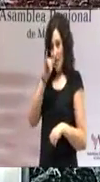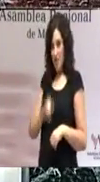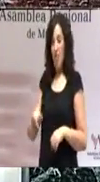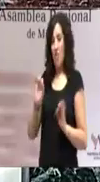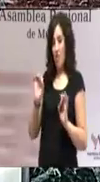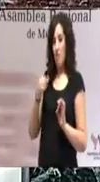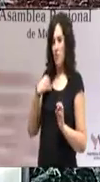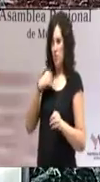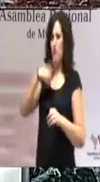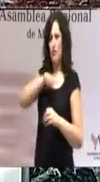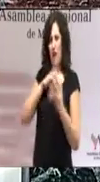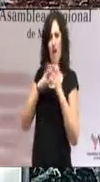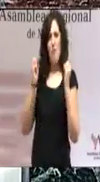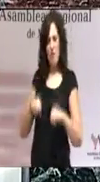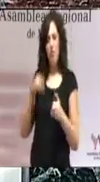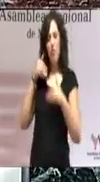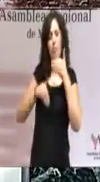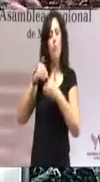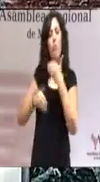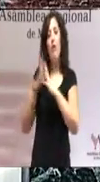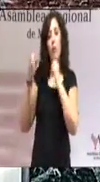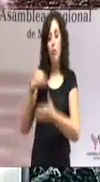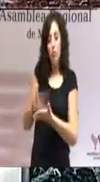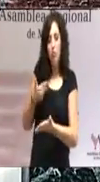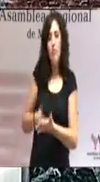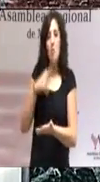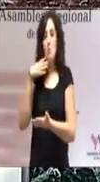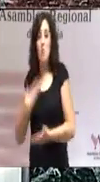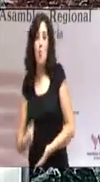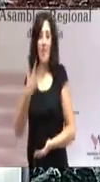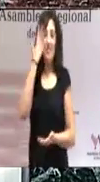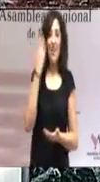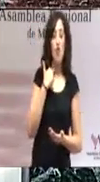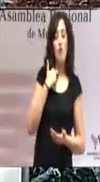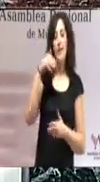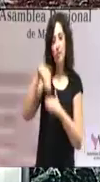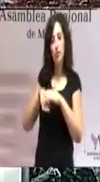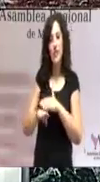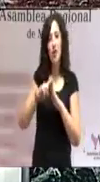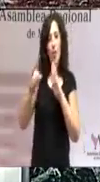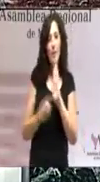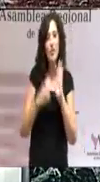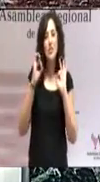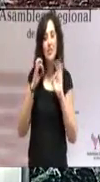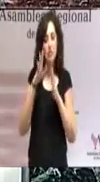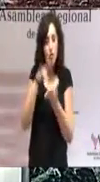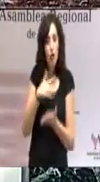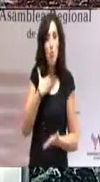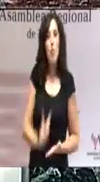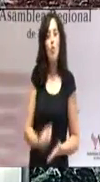cumpliéndolo. Y garantiza que el AVE llegue a Murcia, Cartagena y a Lorca y se soterre íntegramente al paso por la ciudad de